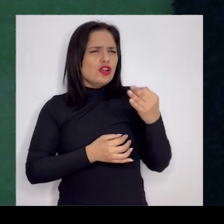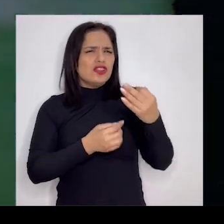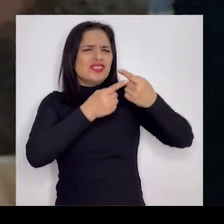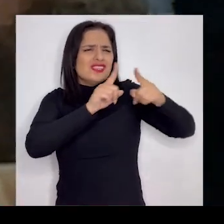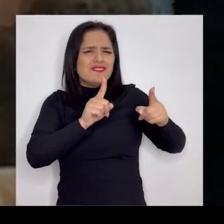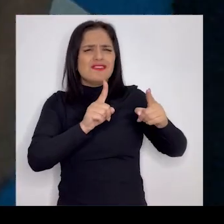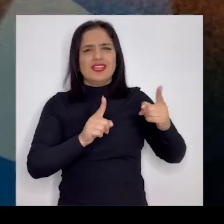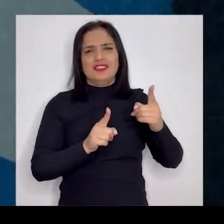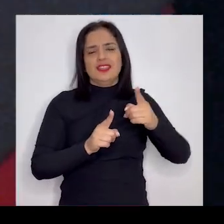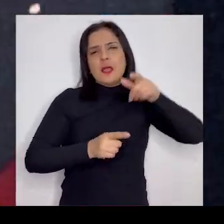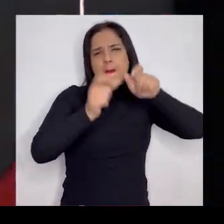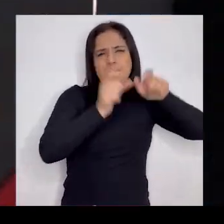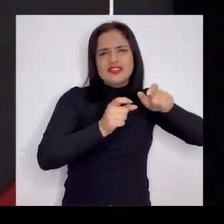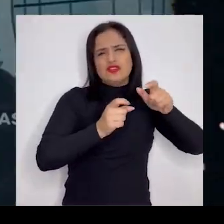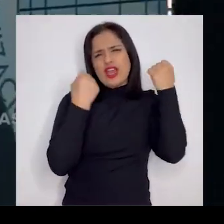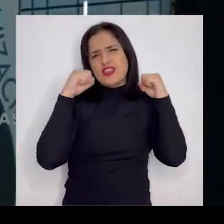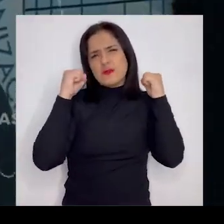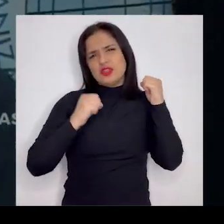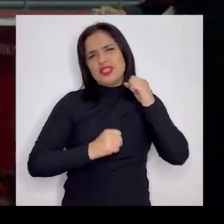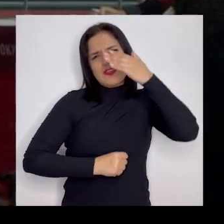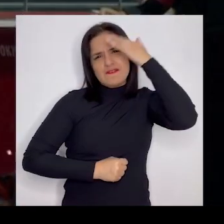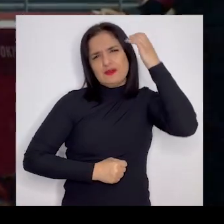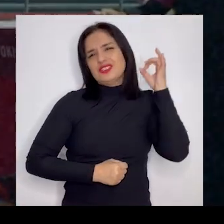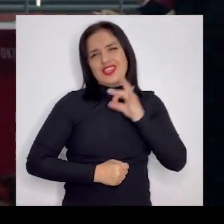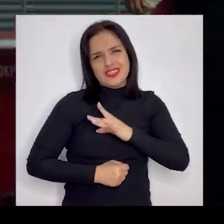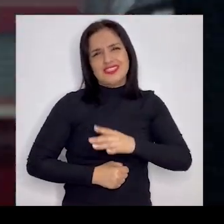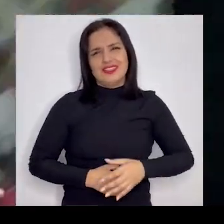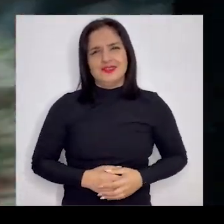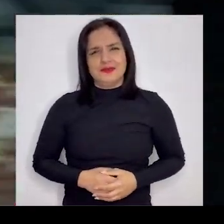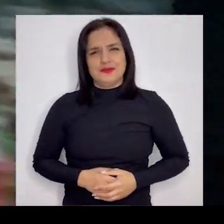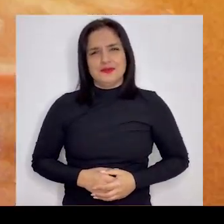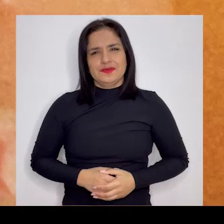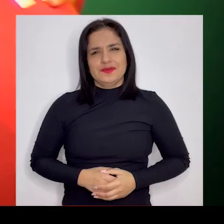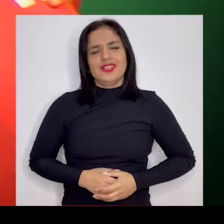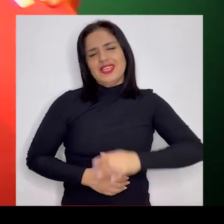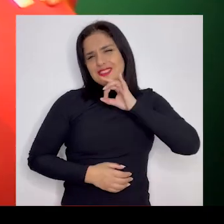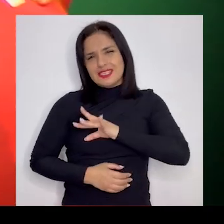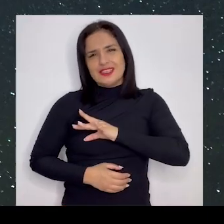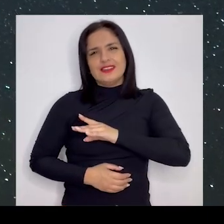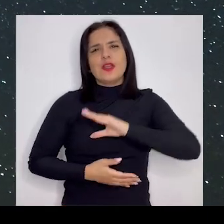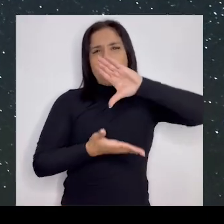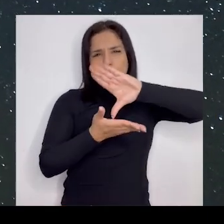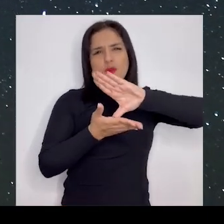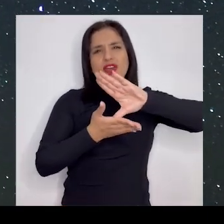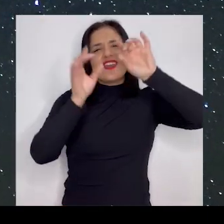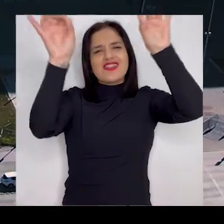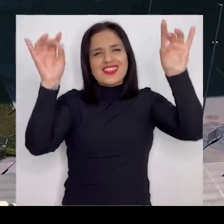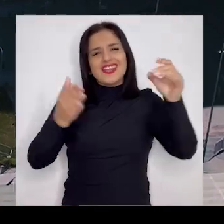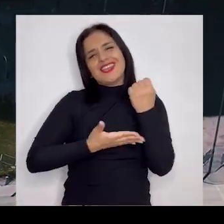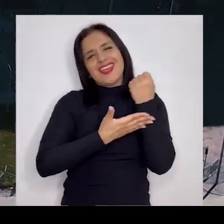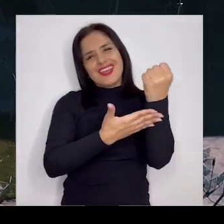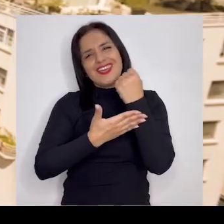Marlene Nicolás Alberto Tomás cristel Francisca y muchos otros atletas Chile un país de